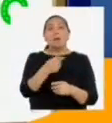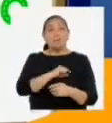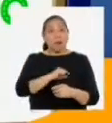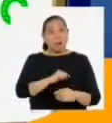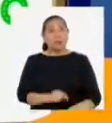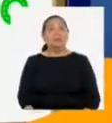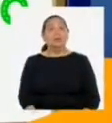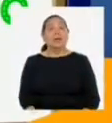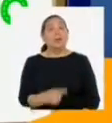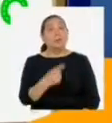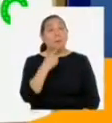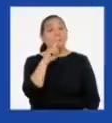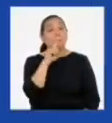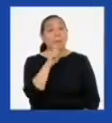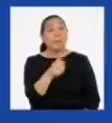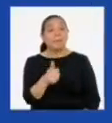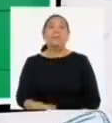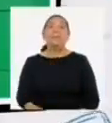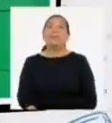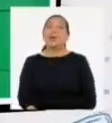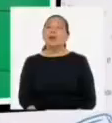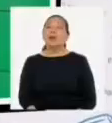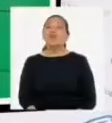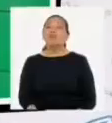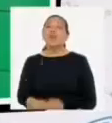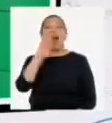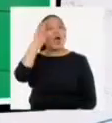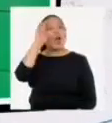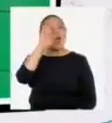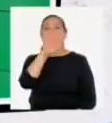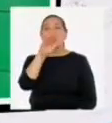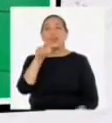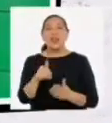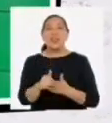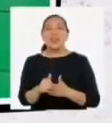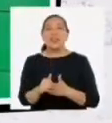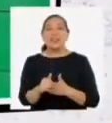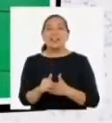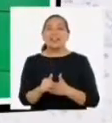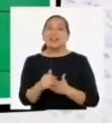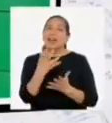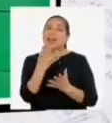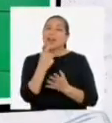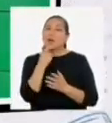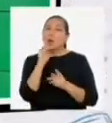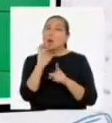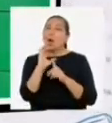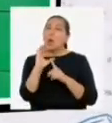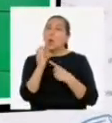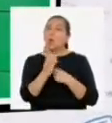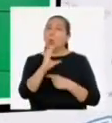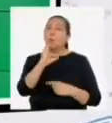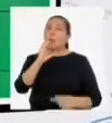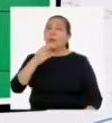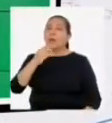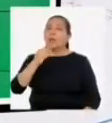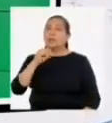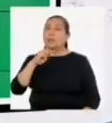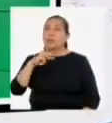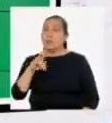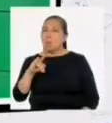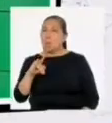ellos. Tenemos una última pregunta de Anthony. Hola a todos y a todas. Ahora que me menciona la cultura chimú, me